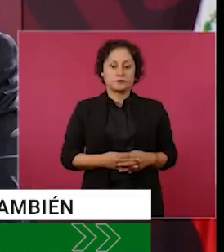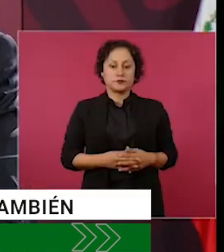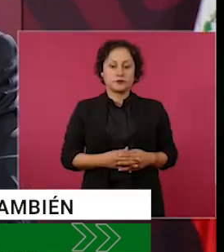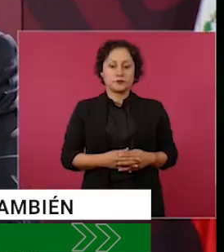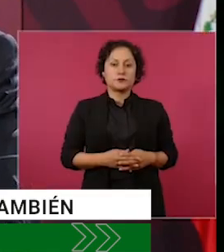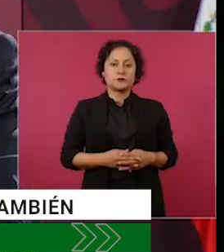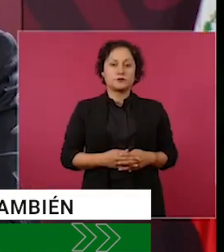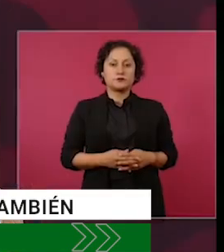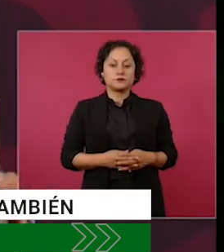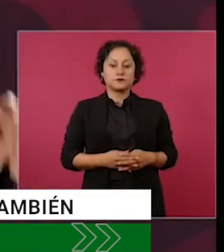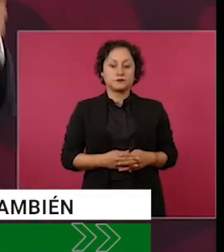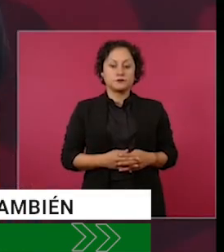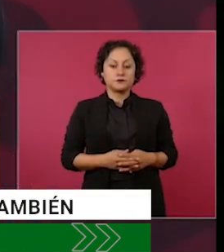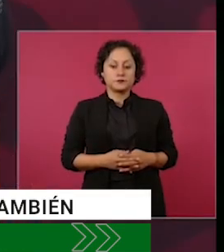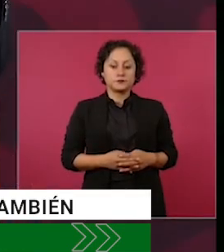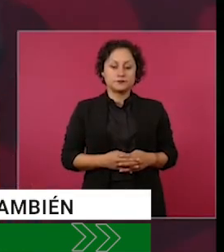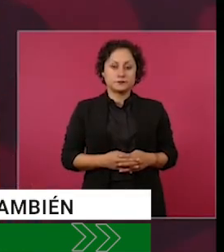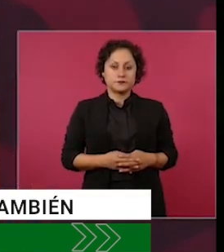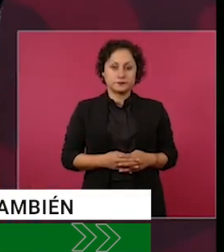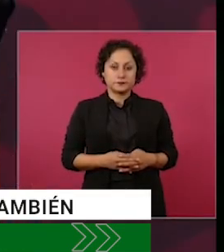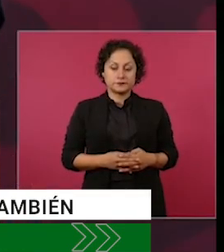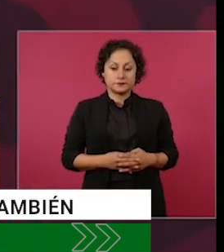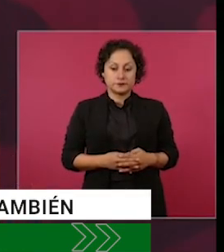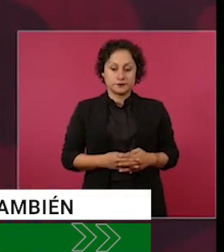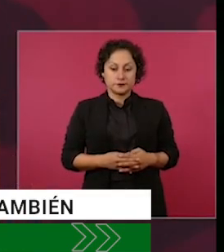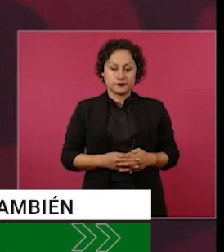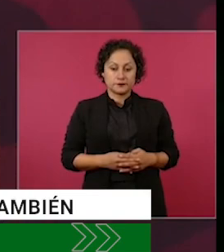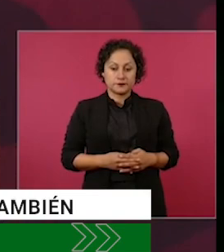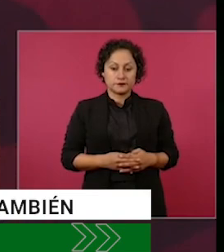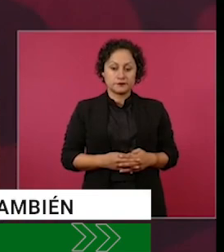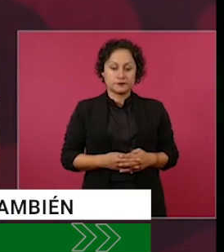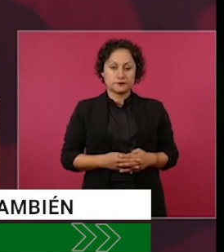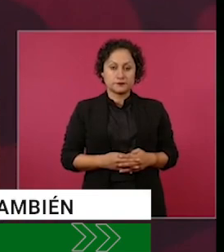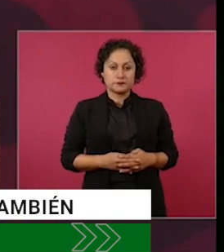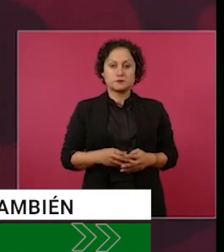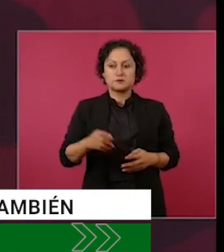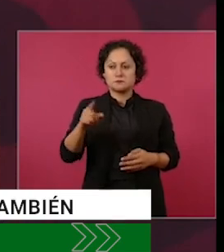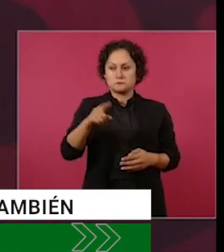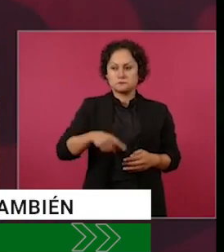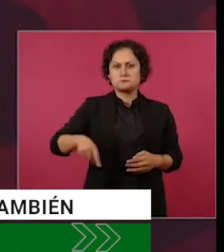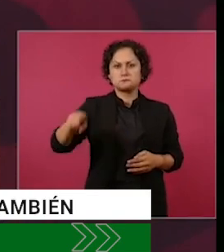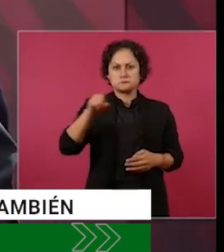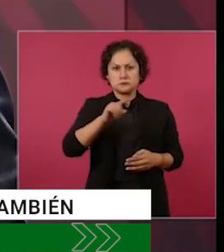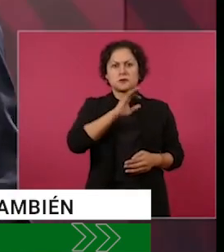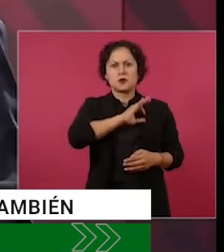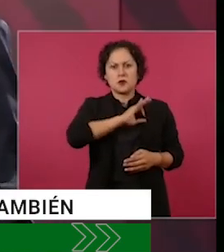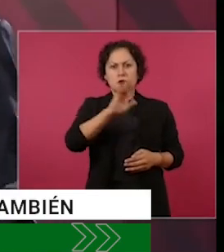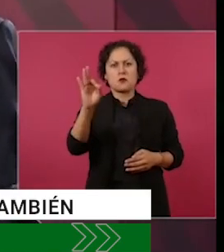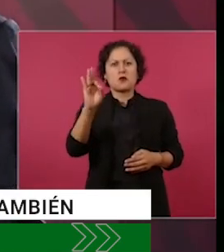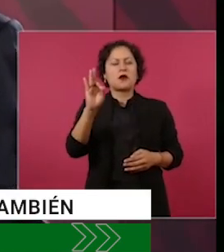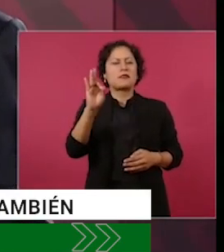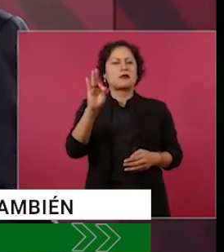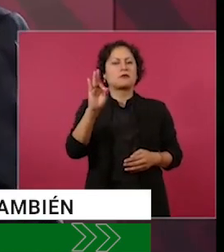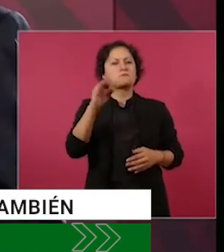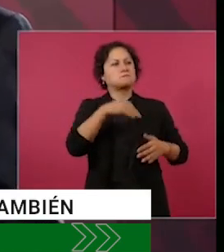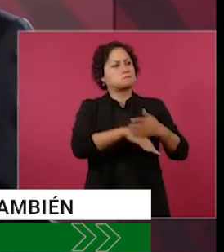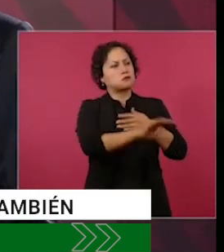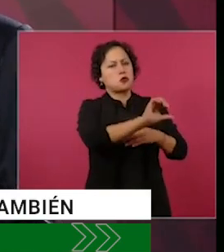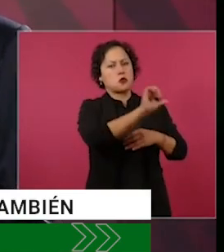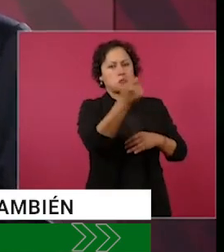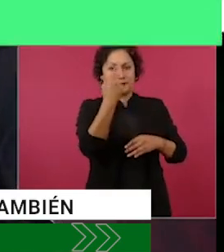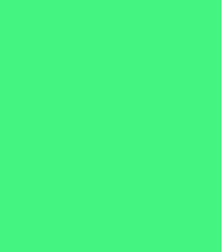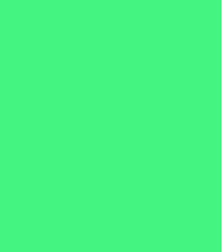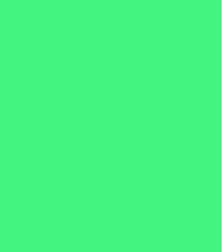IMSS-Bienestar, porque el ISSSTE no tiene clínicas en todo el